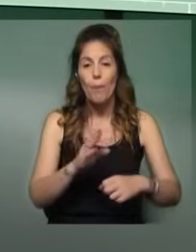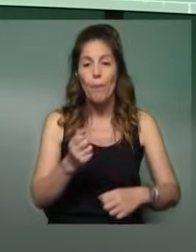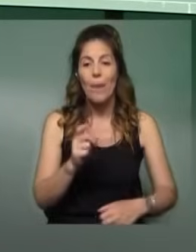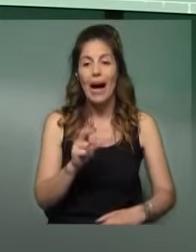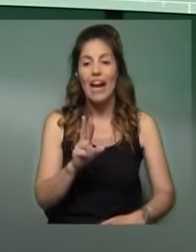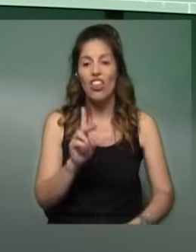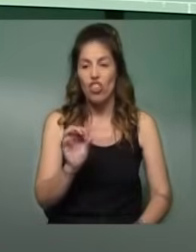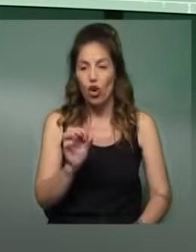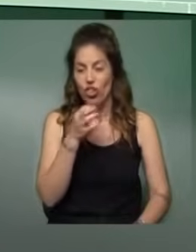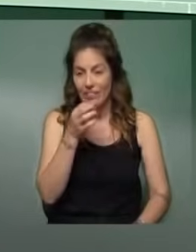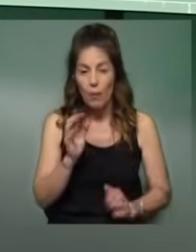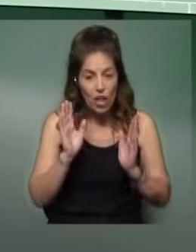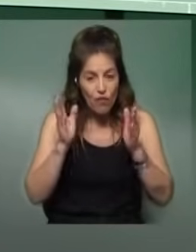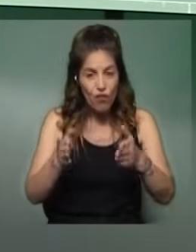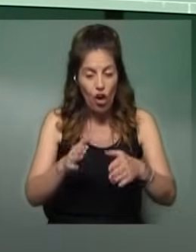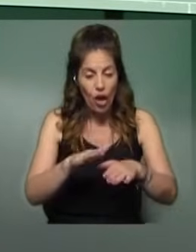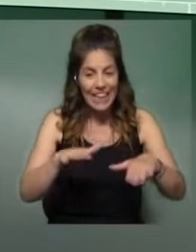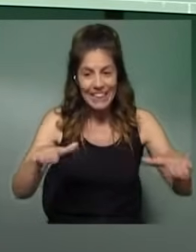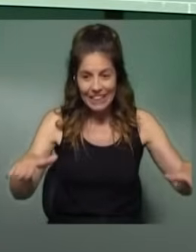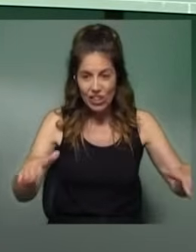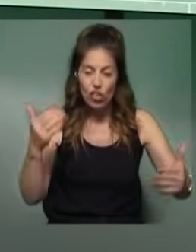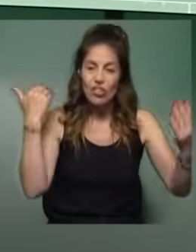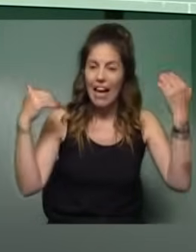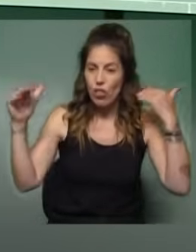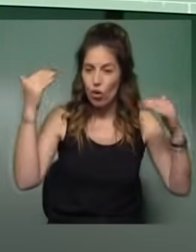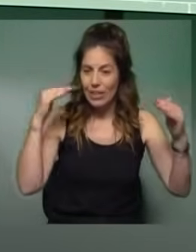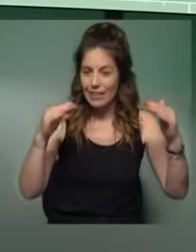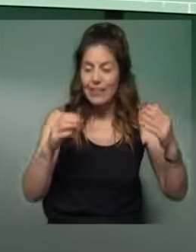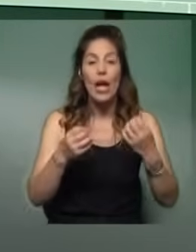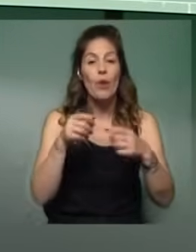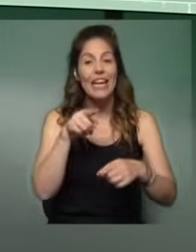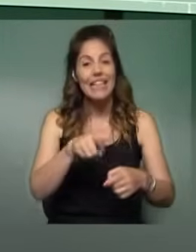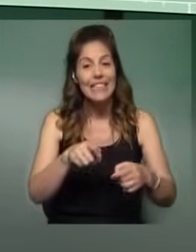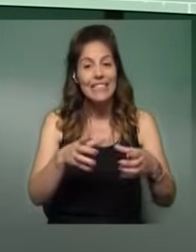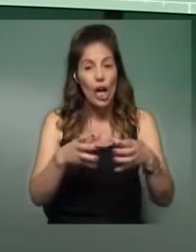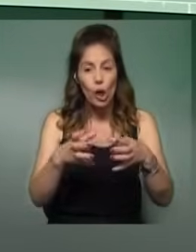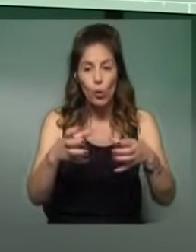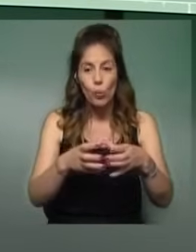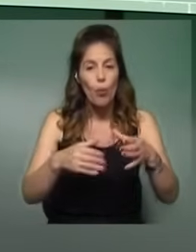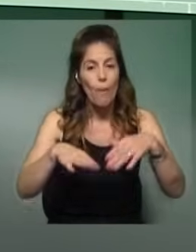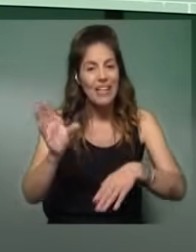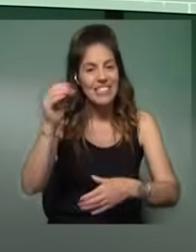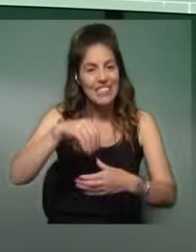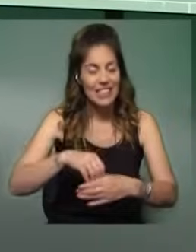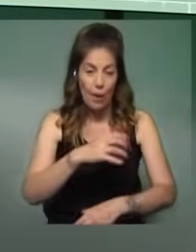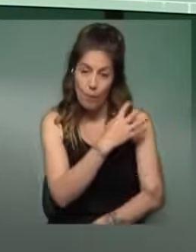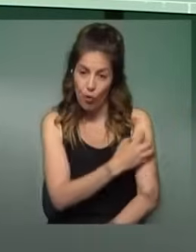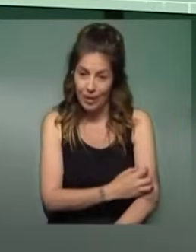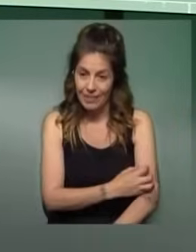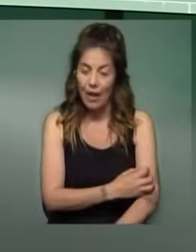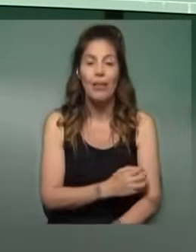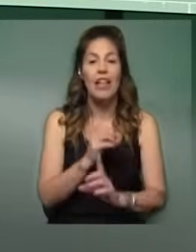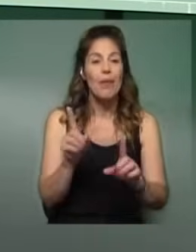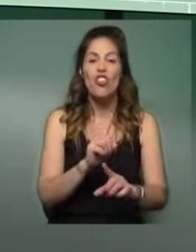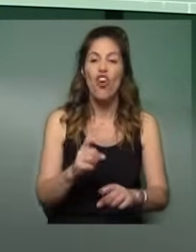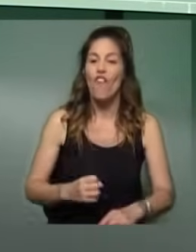que hay que poner el foco en niños niñas y adolescentes porque es en esa población donde más incide la pobreza y también dijo que no